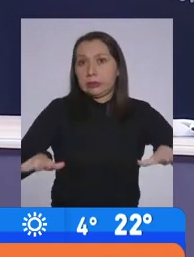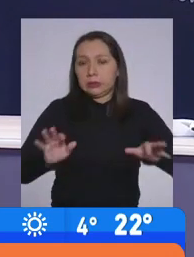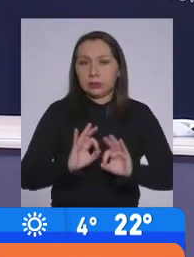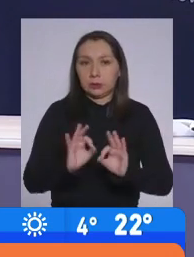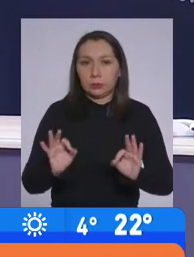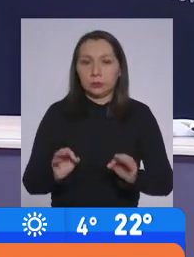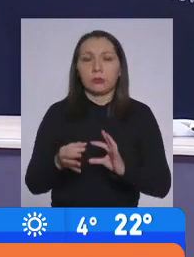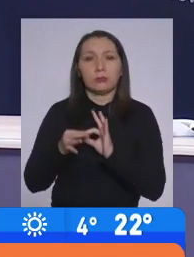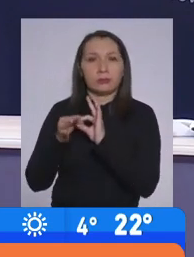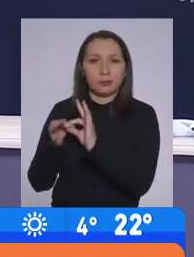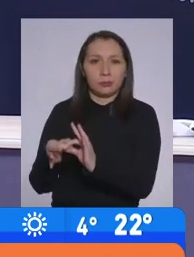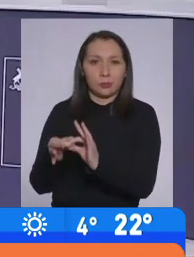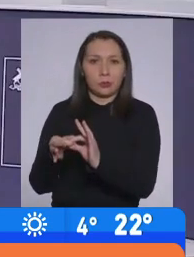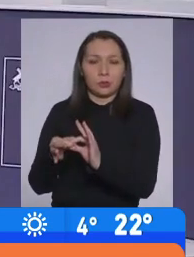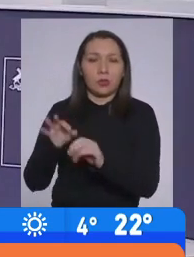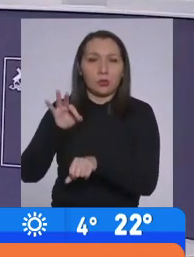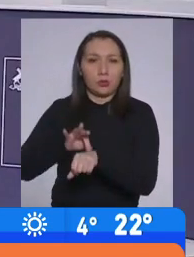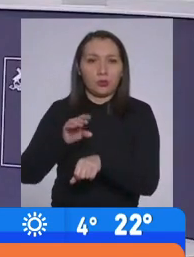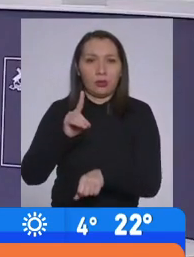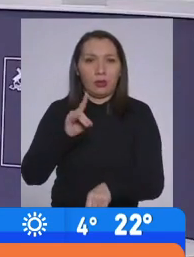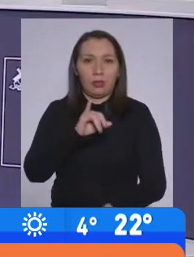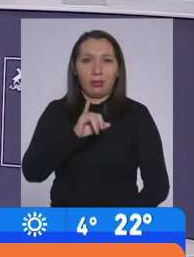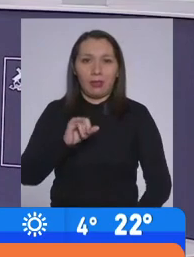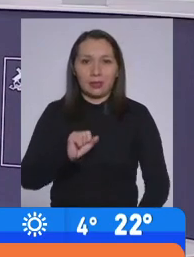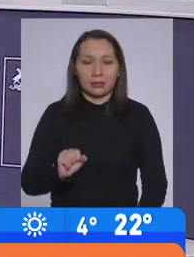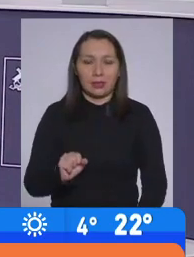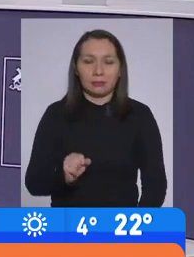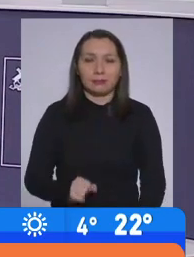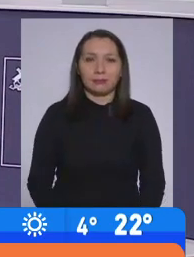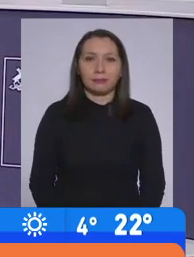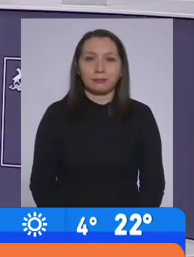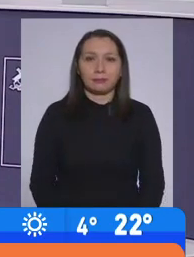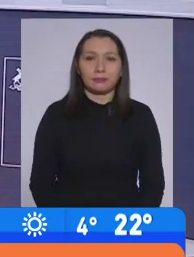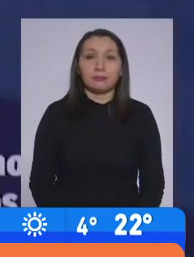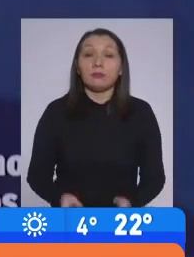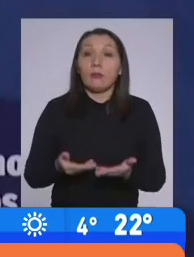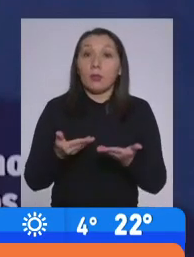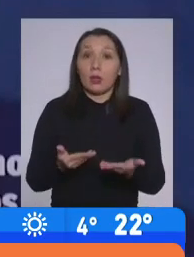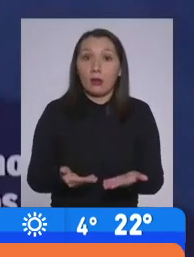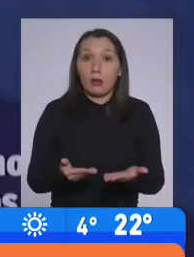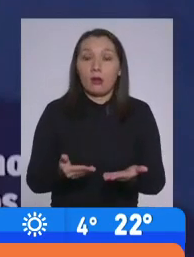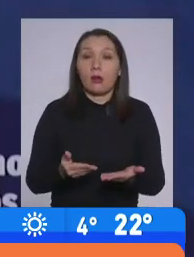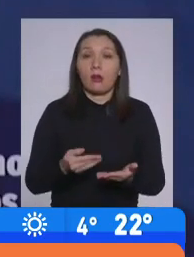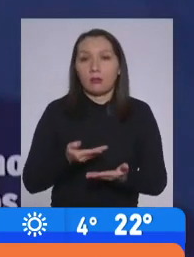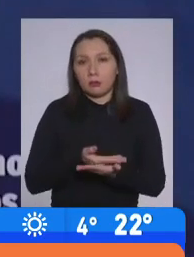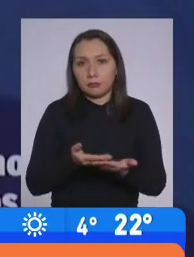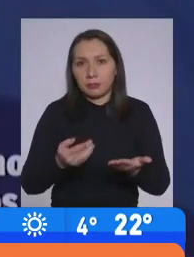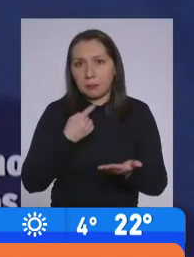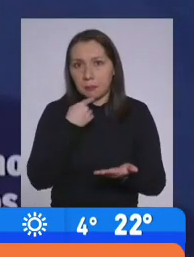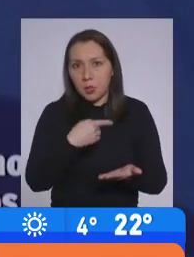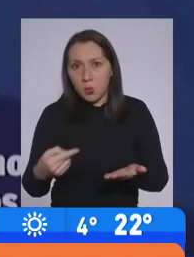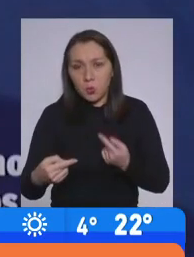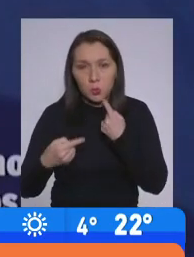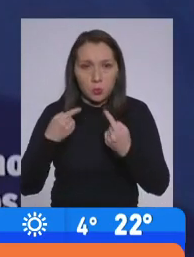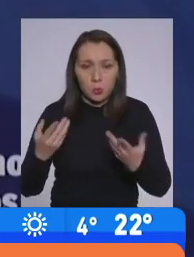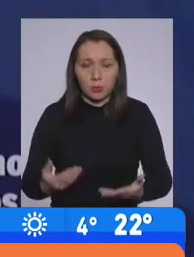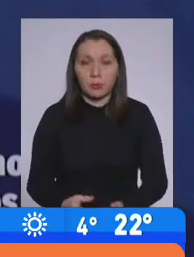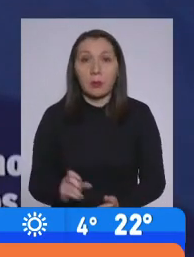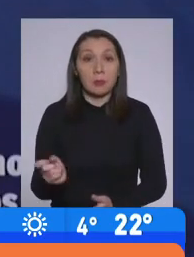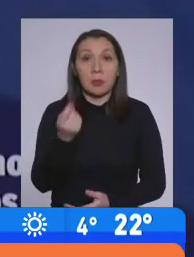muchas gracias doctora daza y ahora pasamos a las preguntas